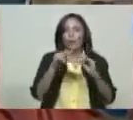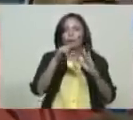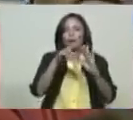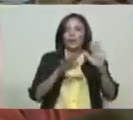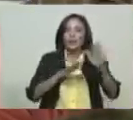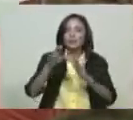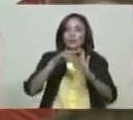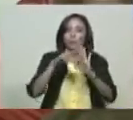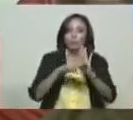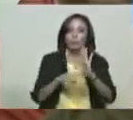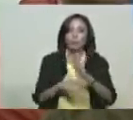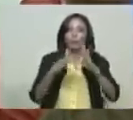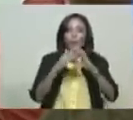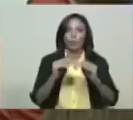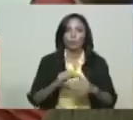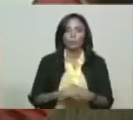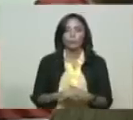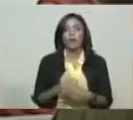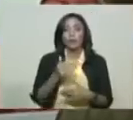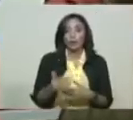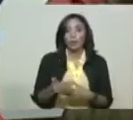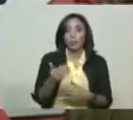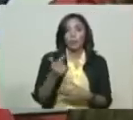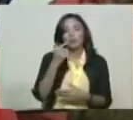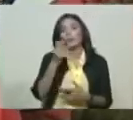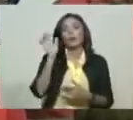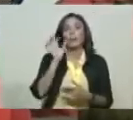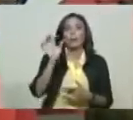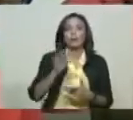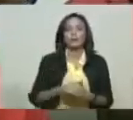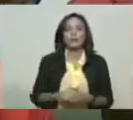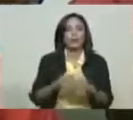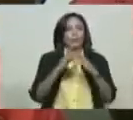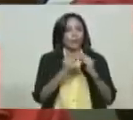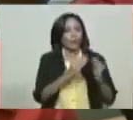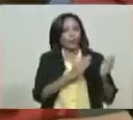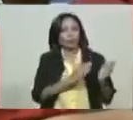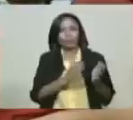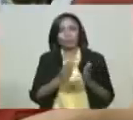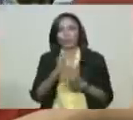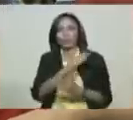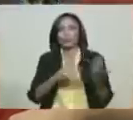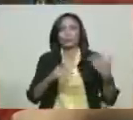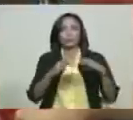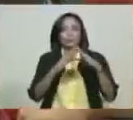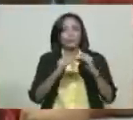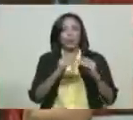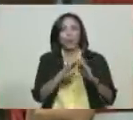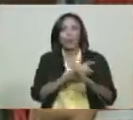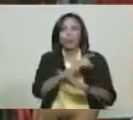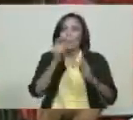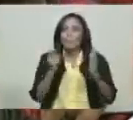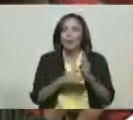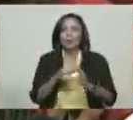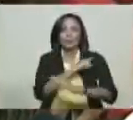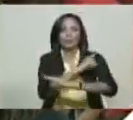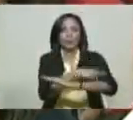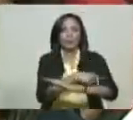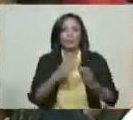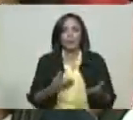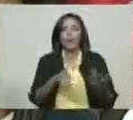que existen, son pertinentes a la realidad nacional y todos están con una potencialidad gigantesca, apenas con